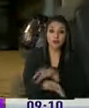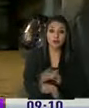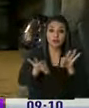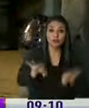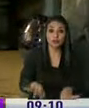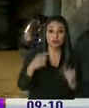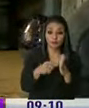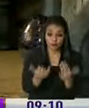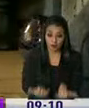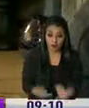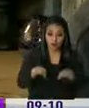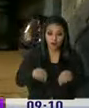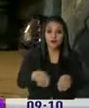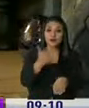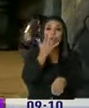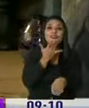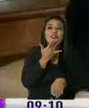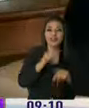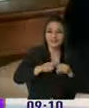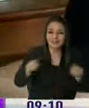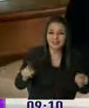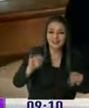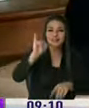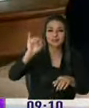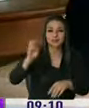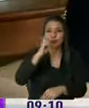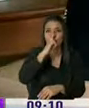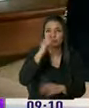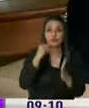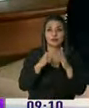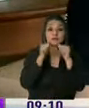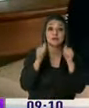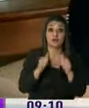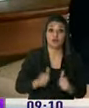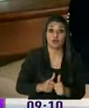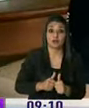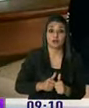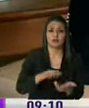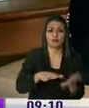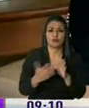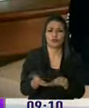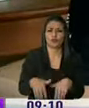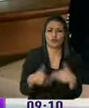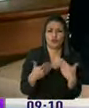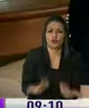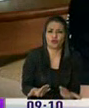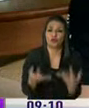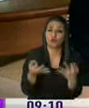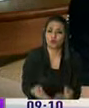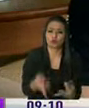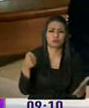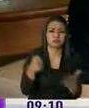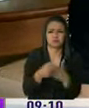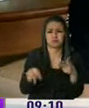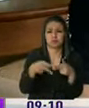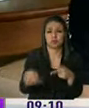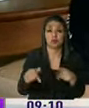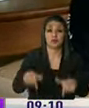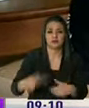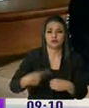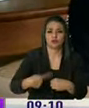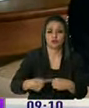como los tengo yo hoy, zapatos diferentes. Yo lo hago por mi abuelita Elvia, que falleció en un accidente trágico aquí en la